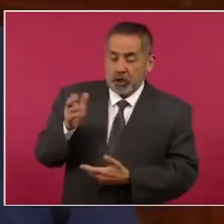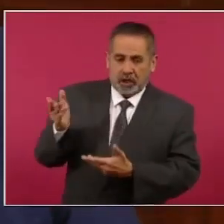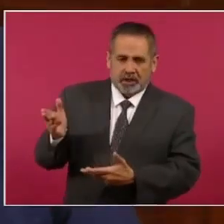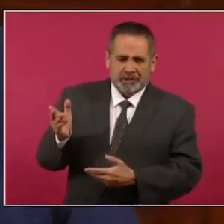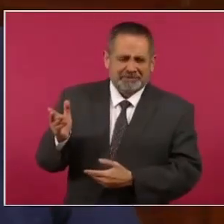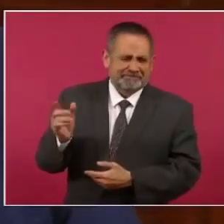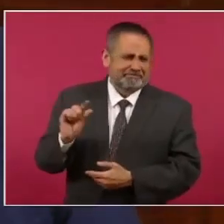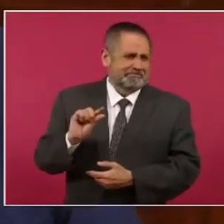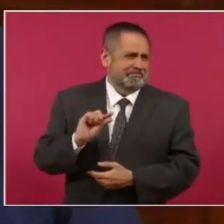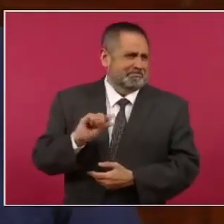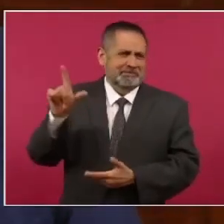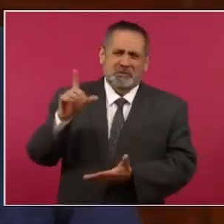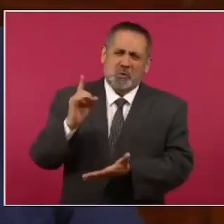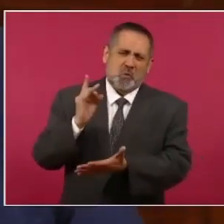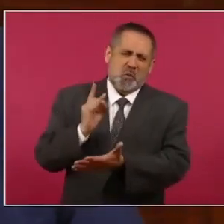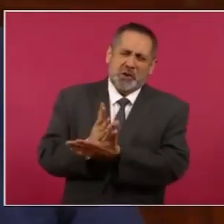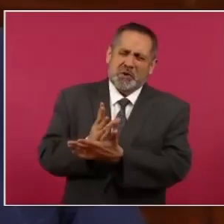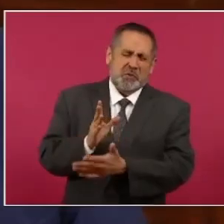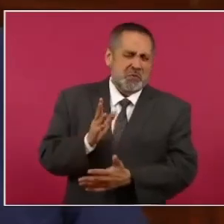excepcional,